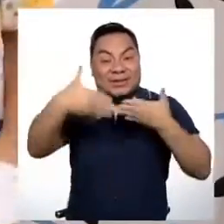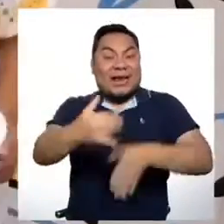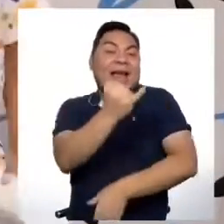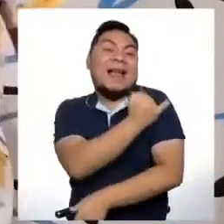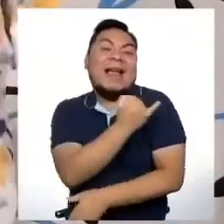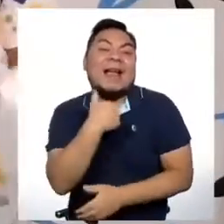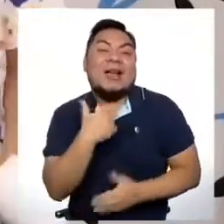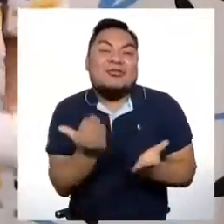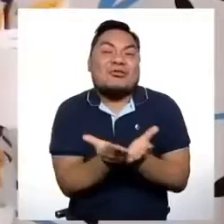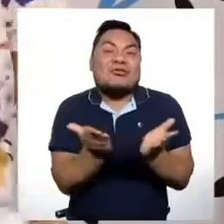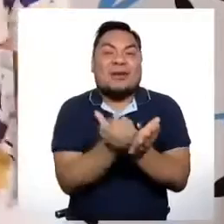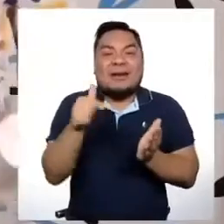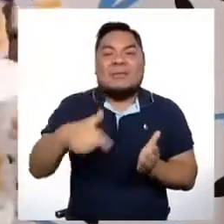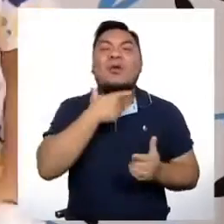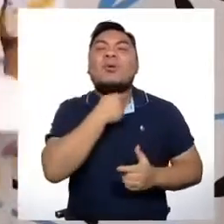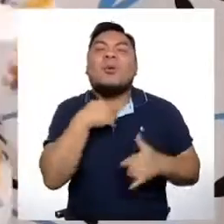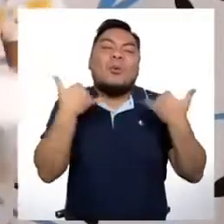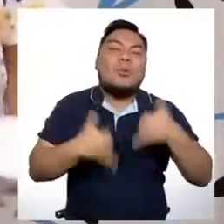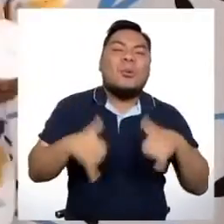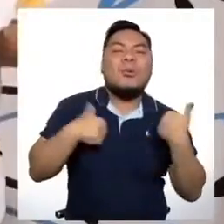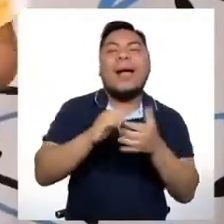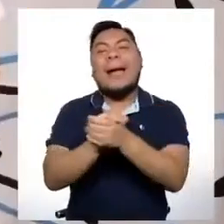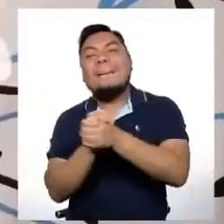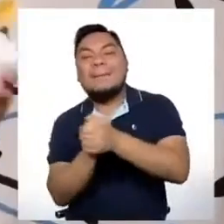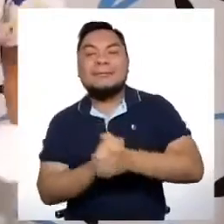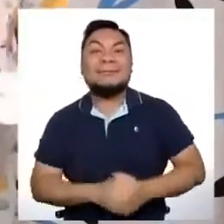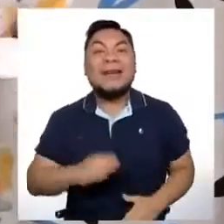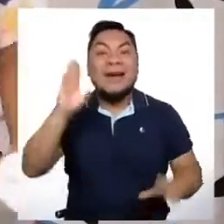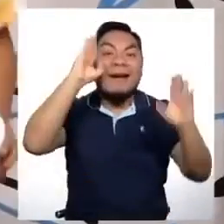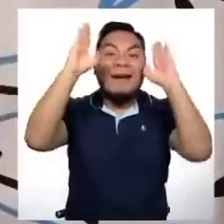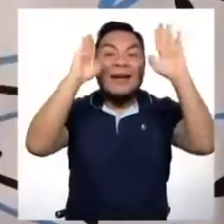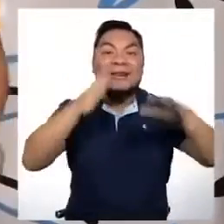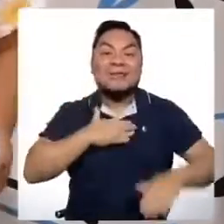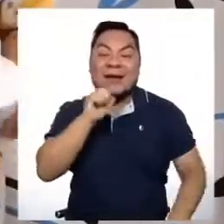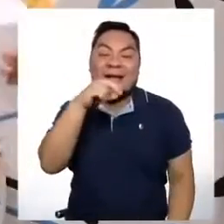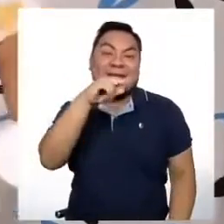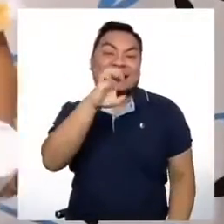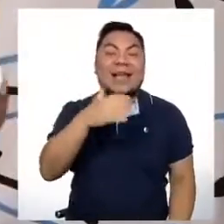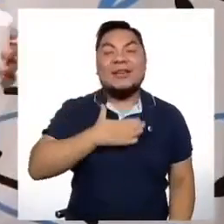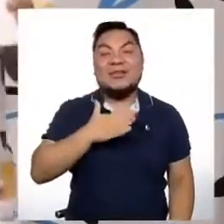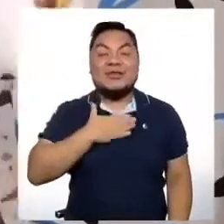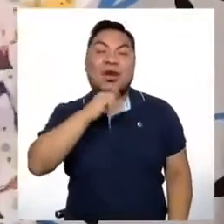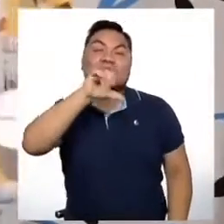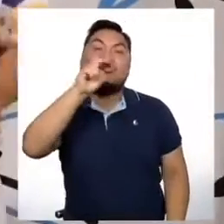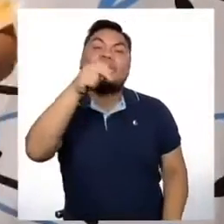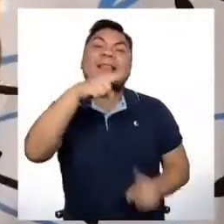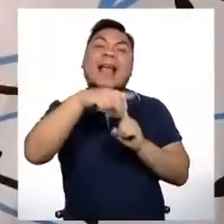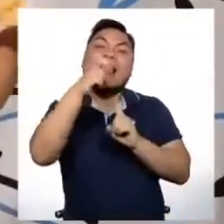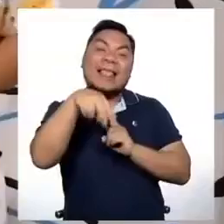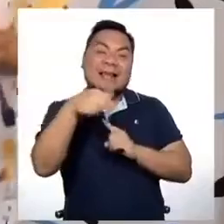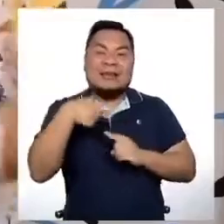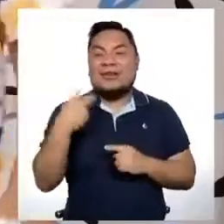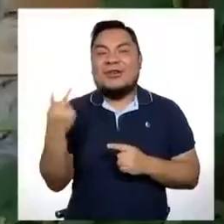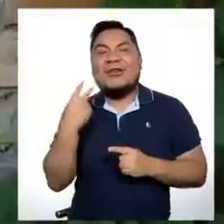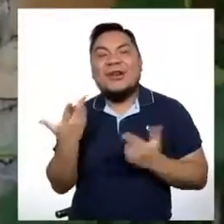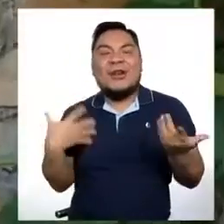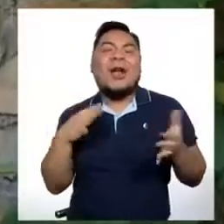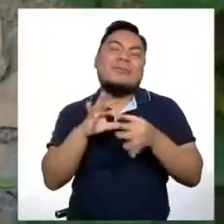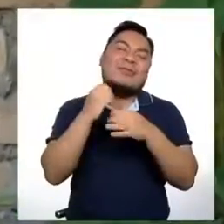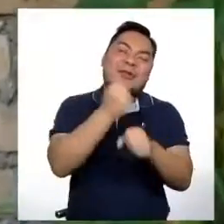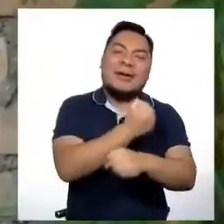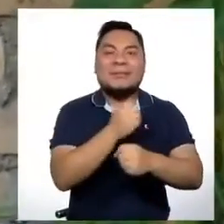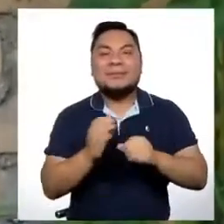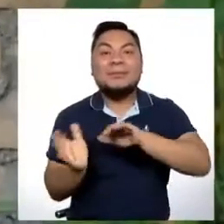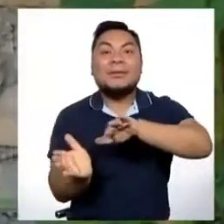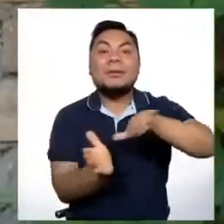me gusta jugar con mis amigos. Hola, yo soy Ángel. Y yo soy Jonathan. Y somos de Paiján.